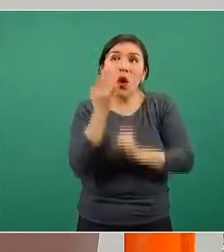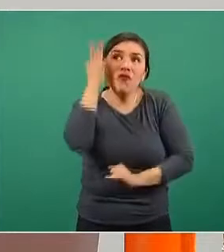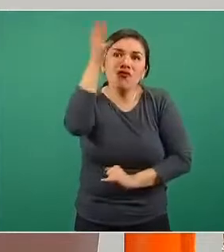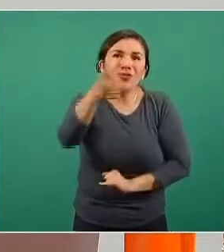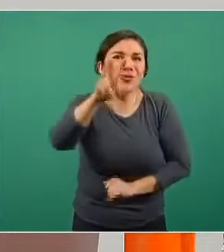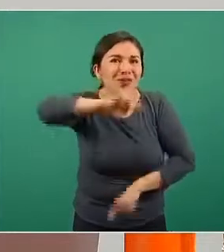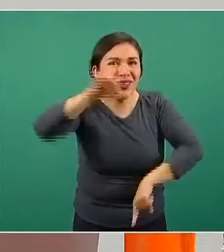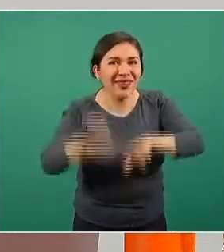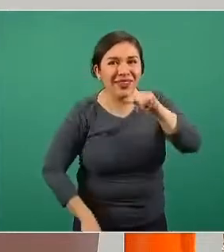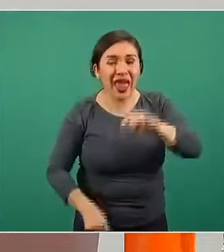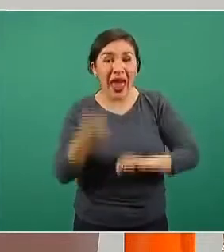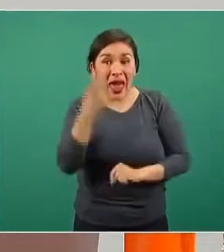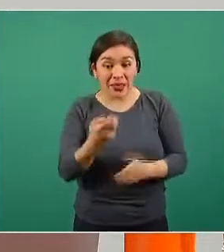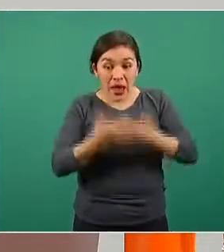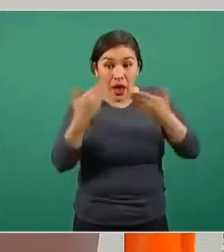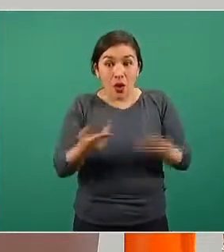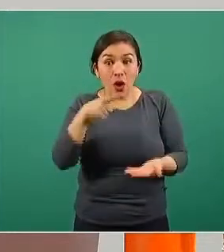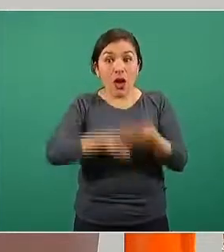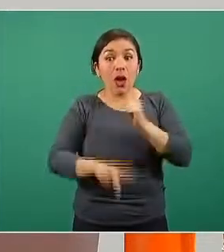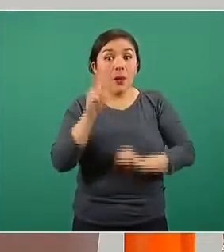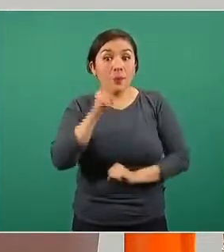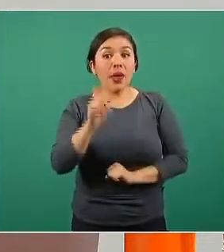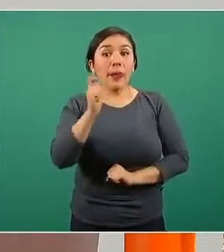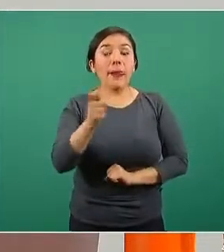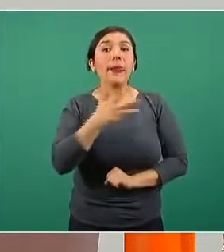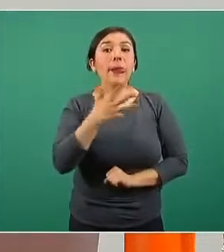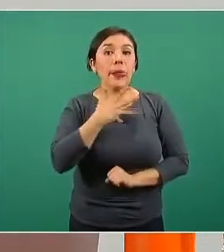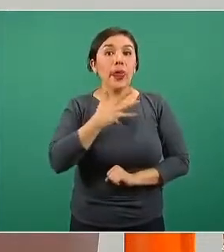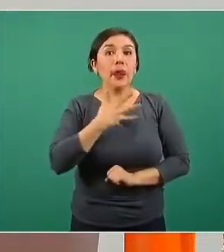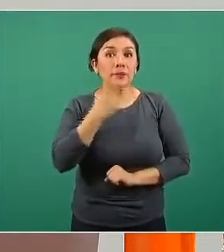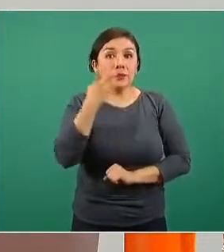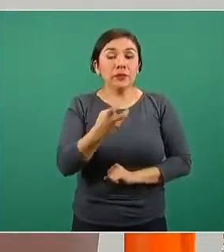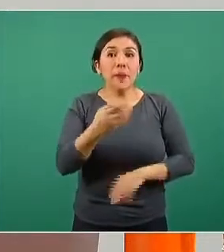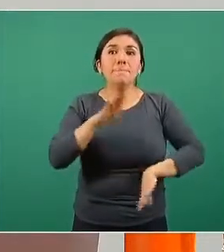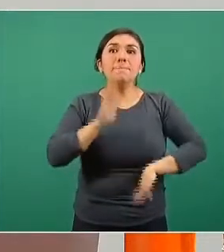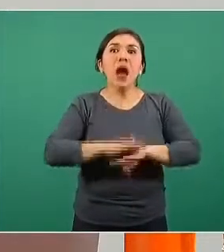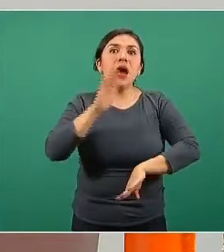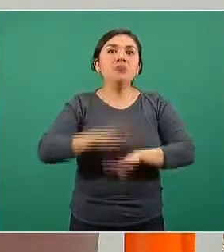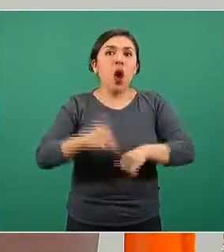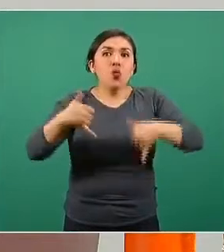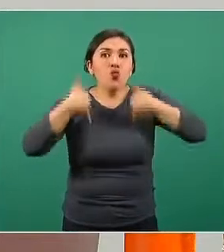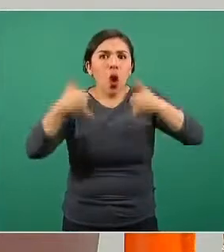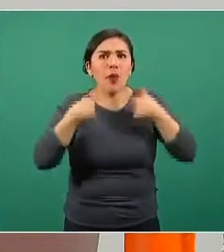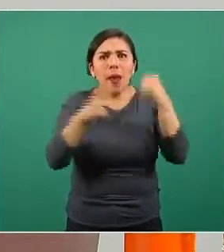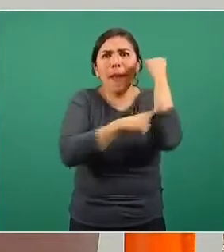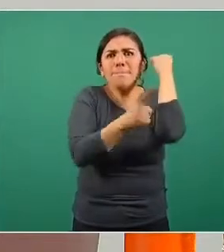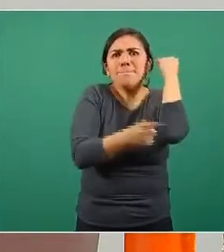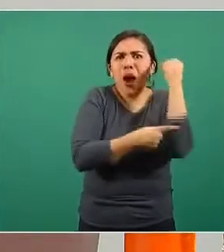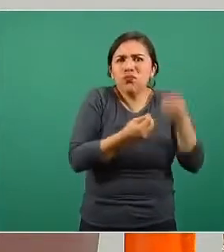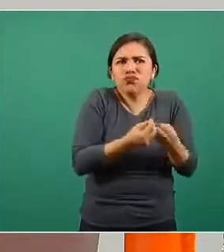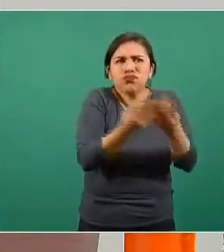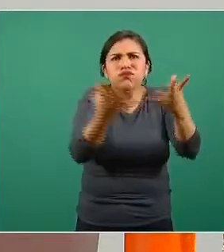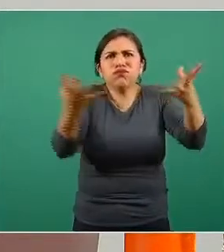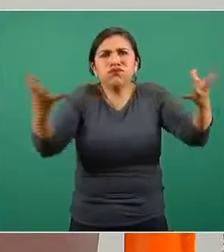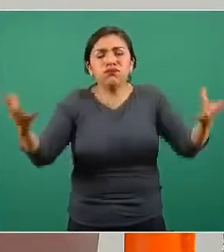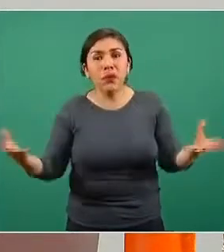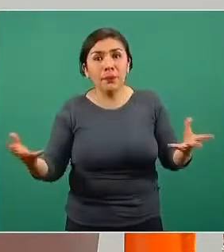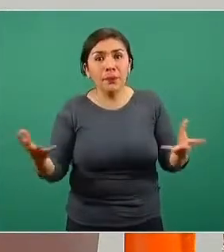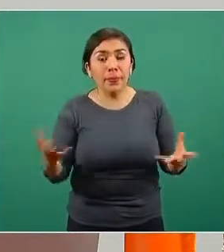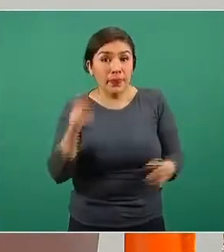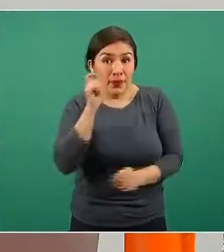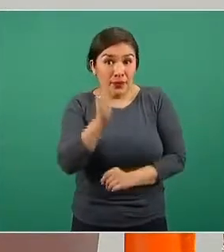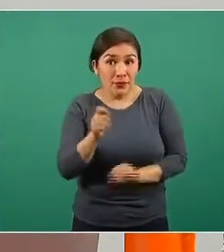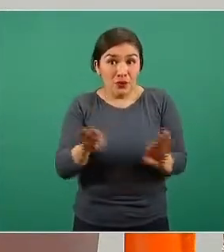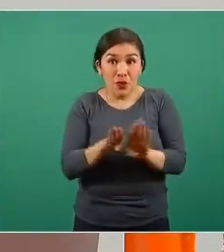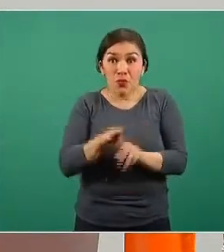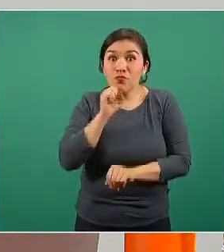ahora lo que representan también es que tenemos una epidemia de embarazo adolescente en nuestro país y no es distante a